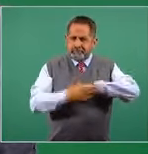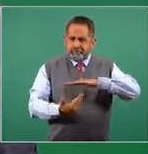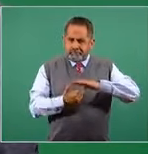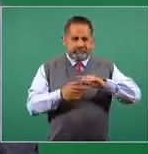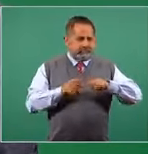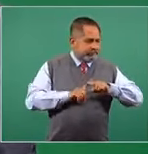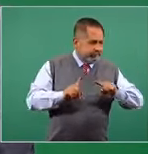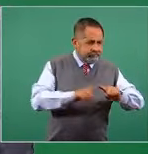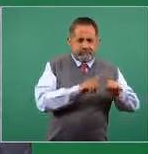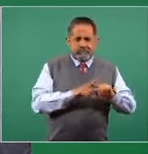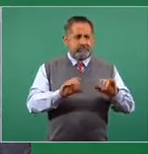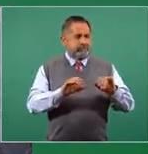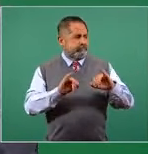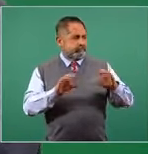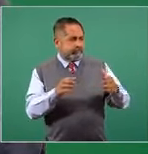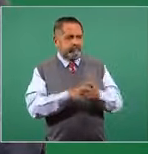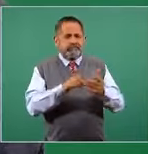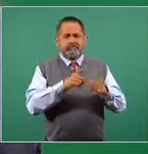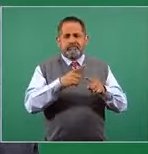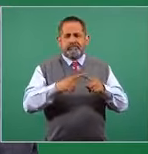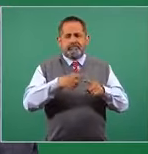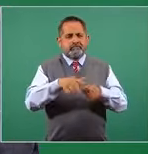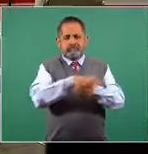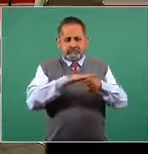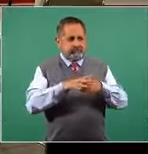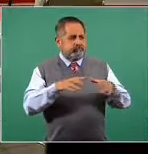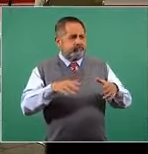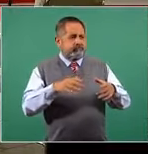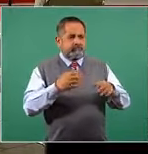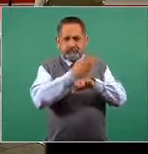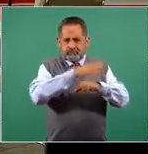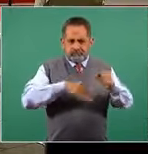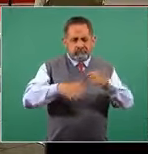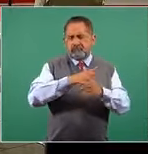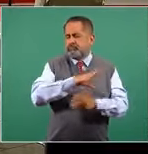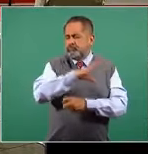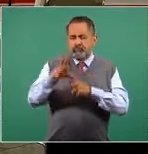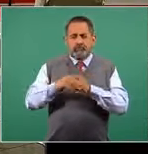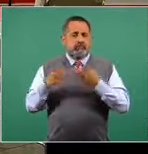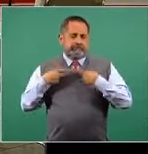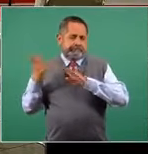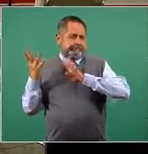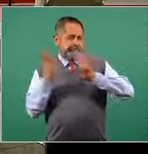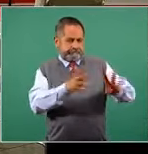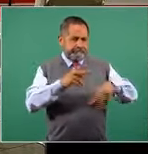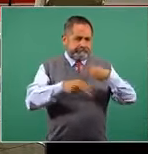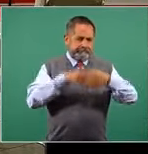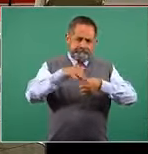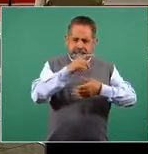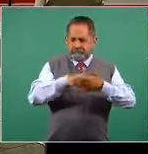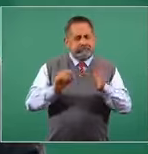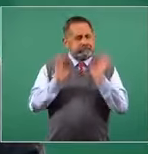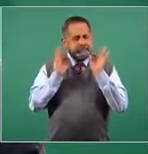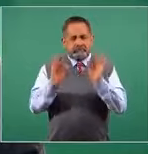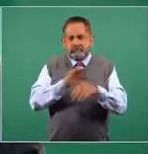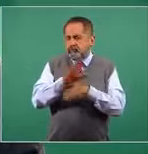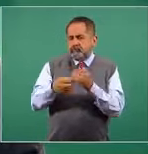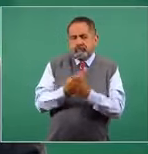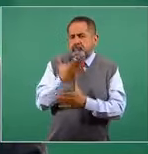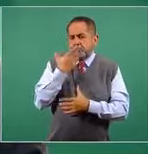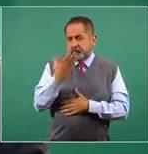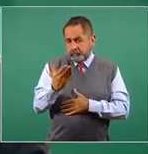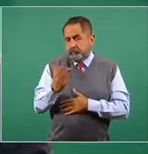las juntas locales y las juntas distritales hasta las casillas, votantes por supuesto también. Con base en esa